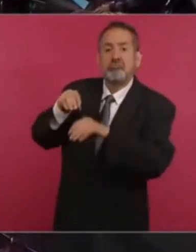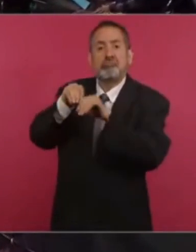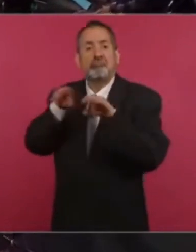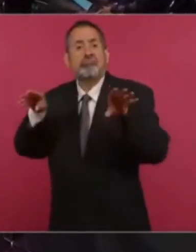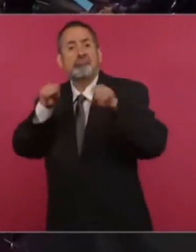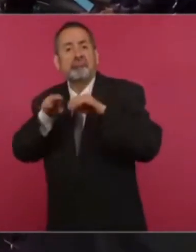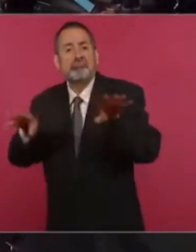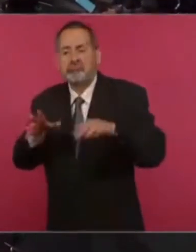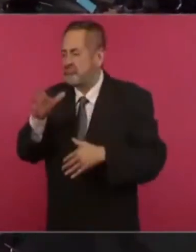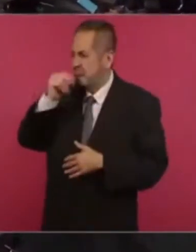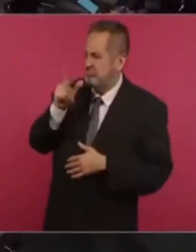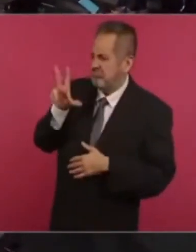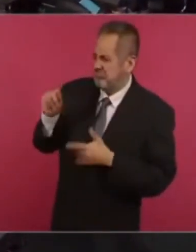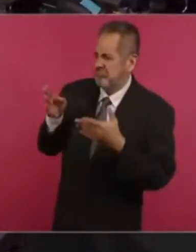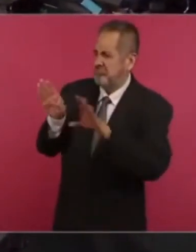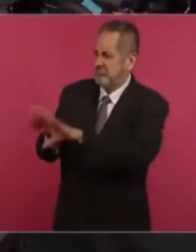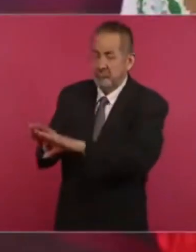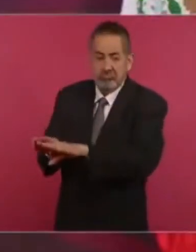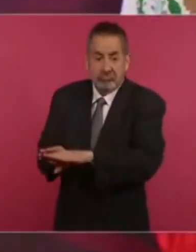Porque